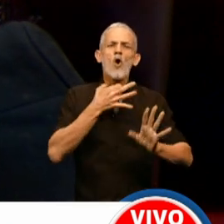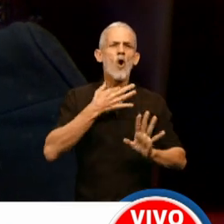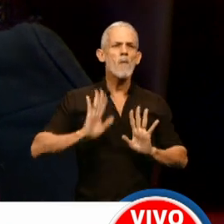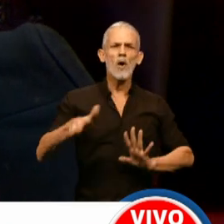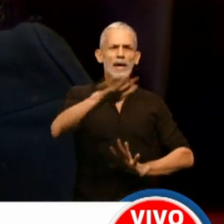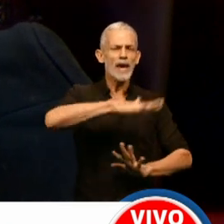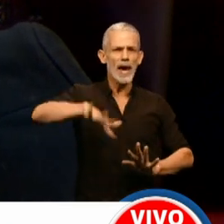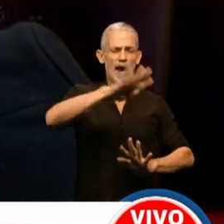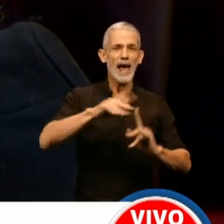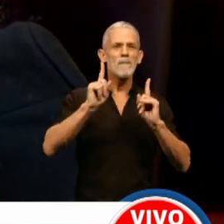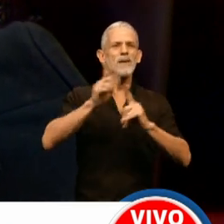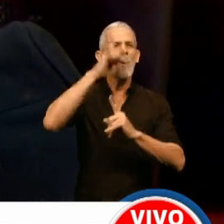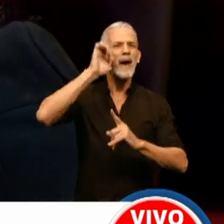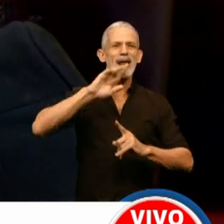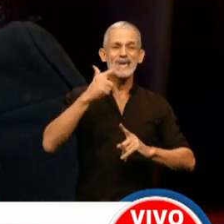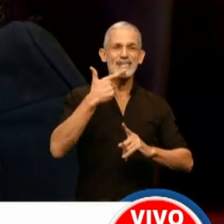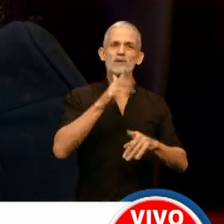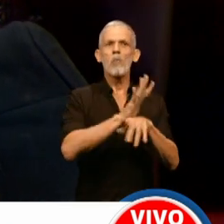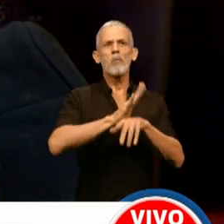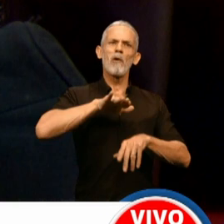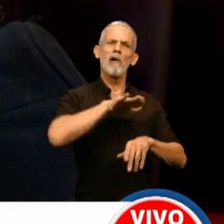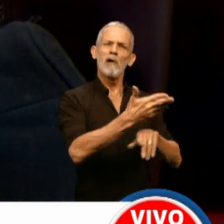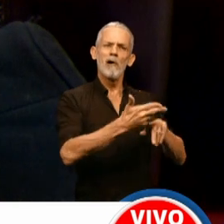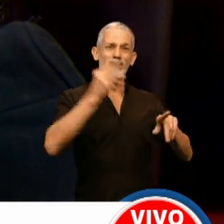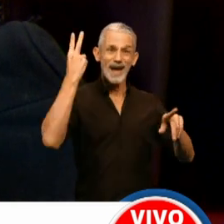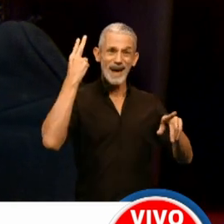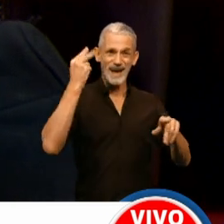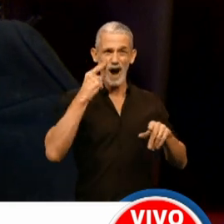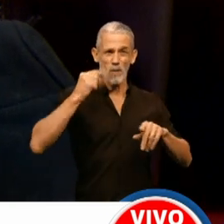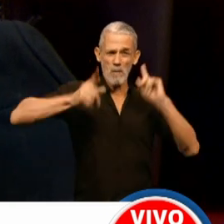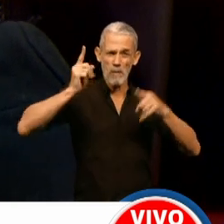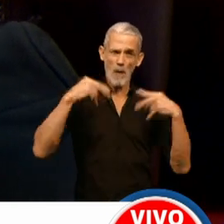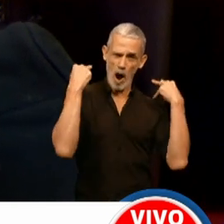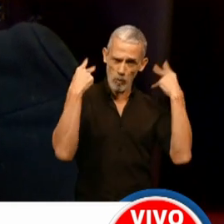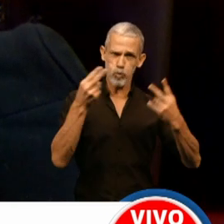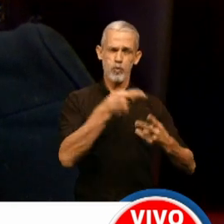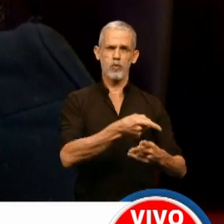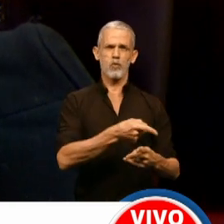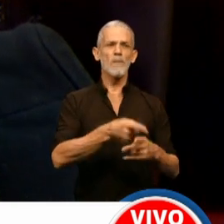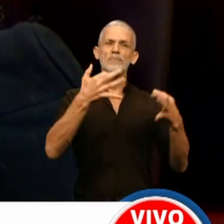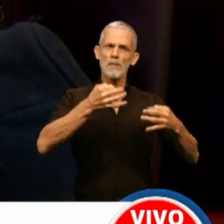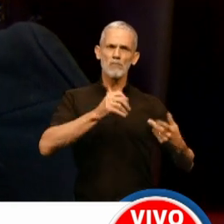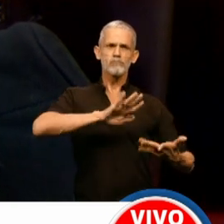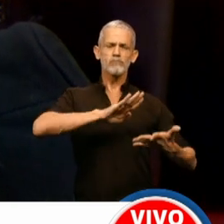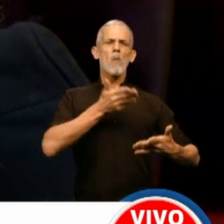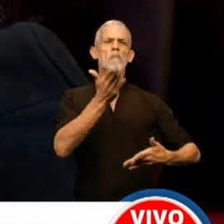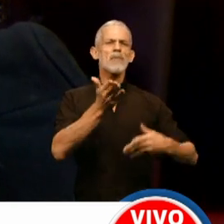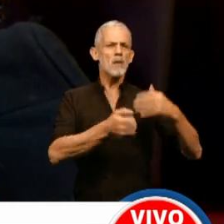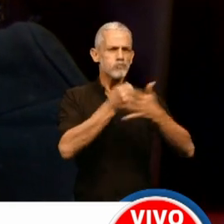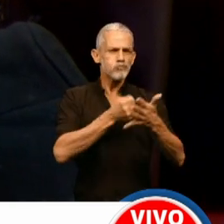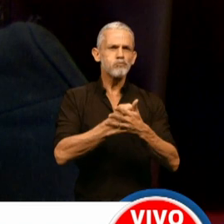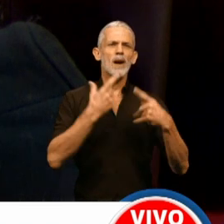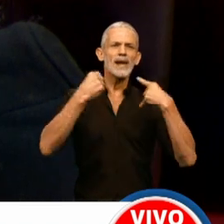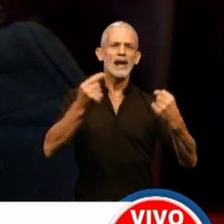decía la querida lohana berkins las traidoras del patriarcado y déjenme agregar que son también las justicieras verdaderamente